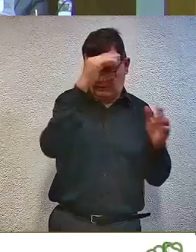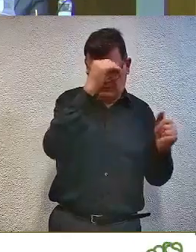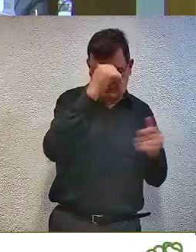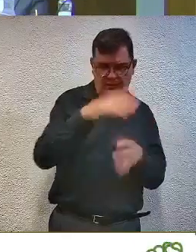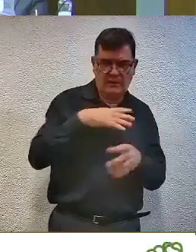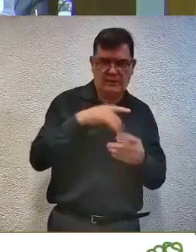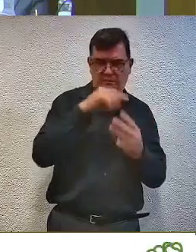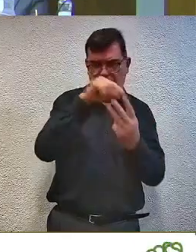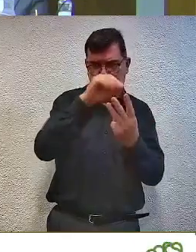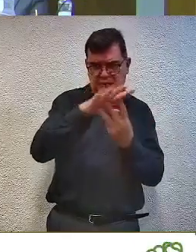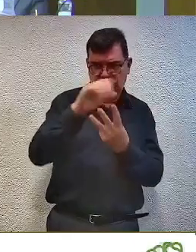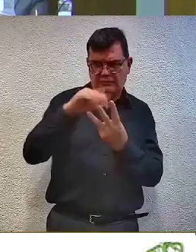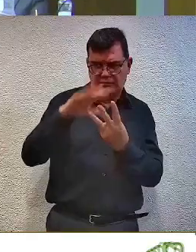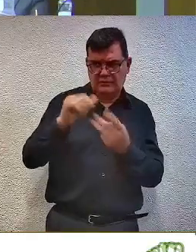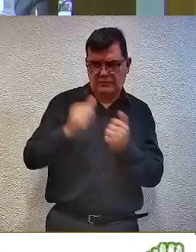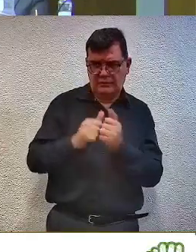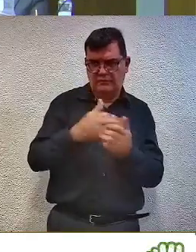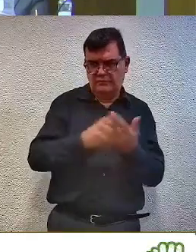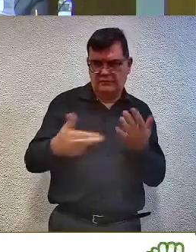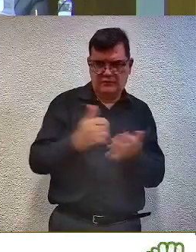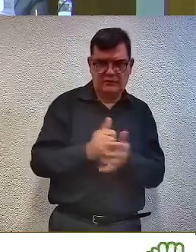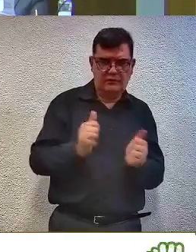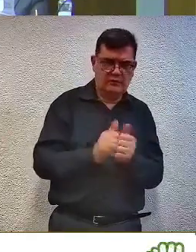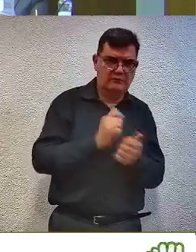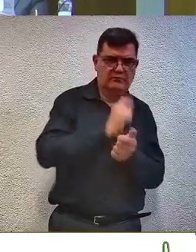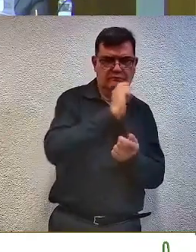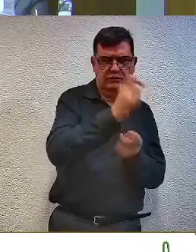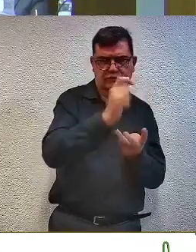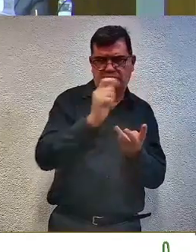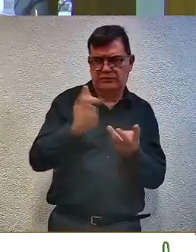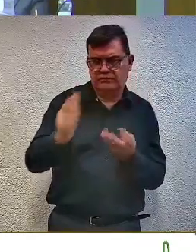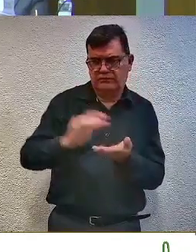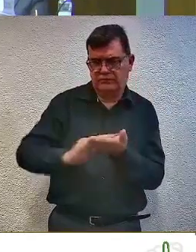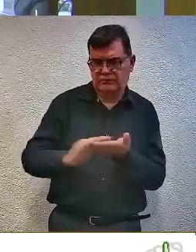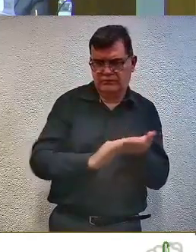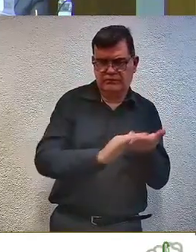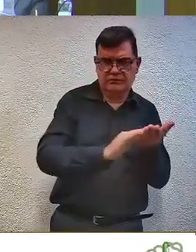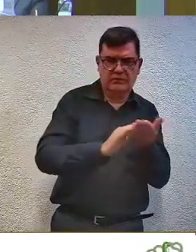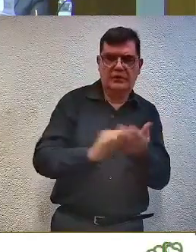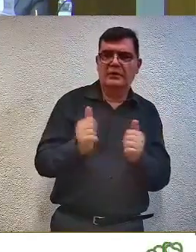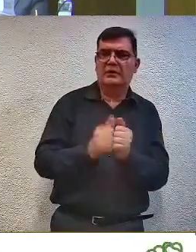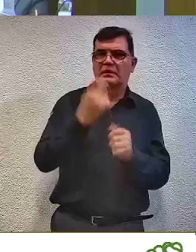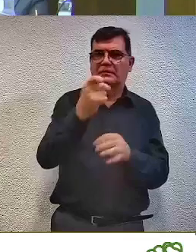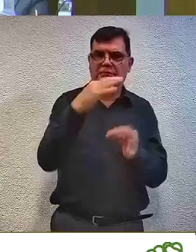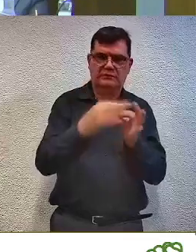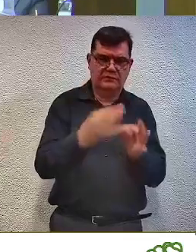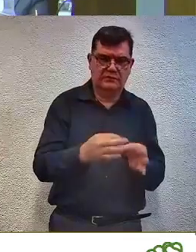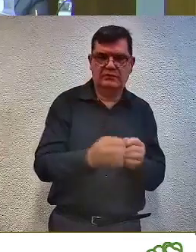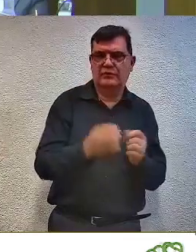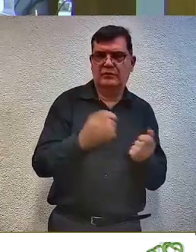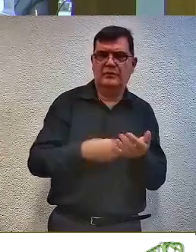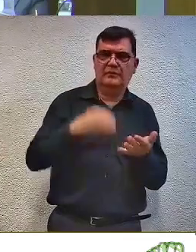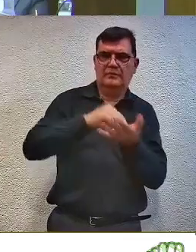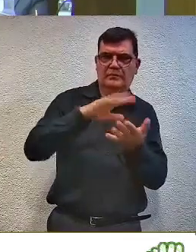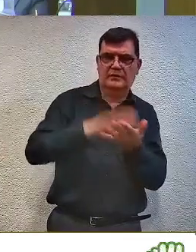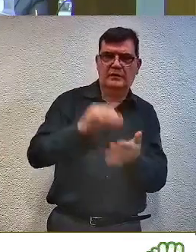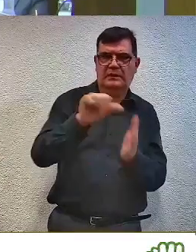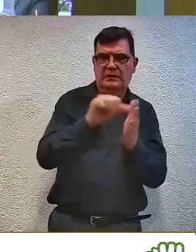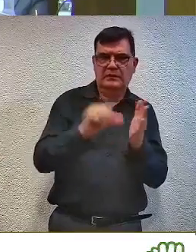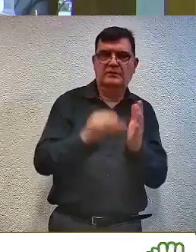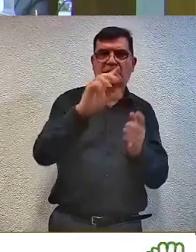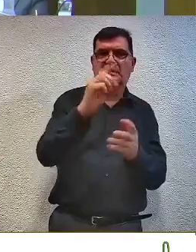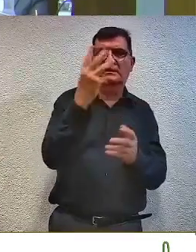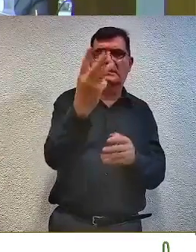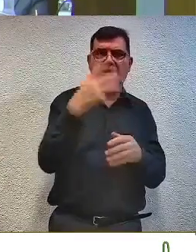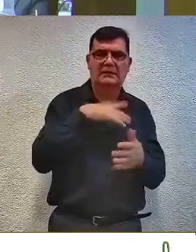con recibo finiquito, solicitando a esa autoridad jurisdiccional se diera cumplimiento a lo establecido en el artículo 33 de la Ley